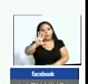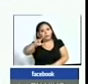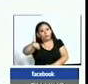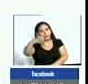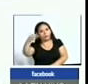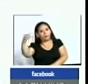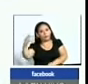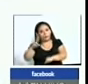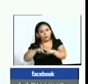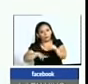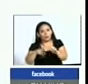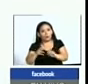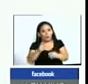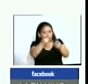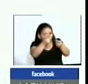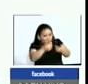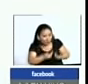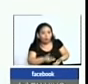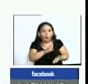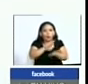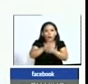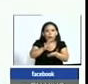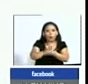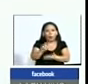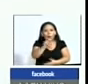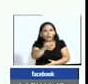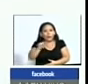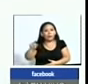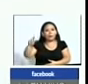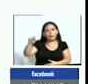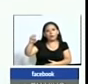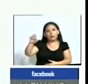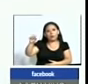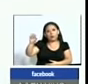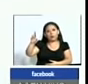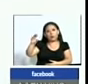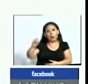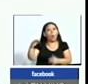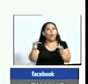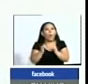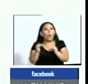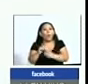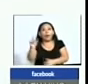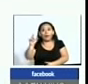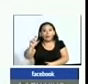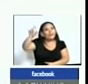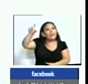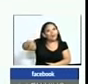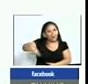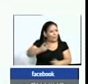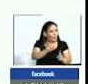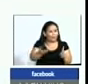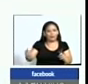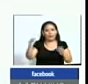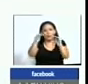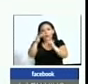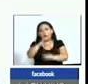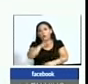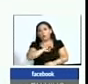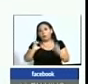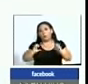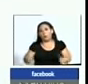$645 millones tras la subasta de certificados del Tesoro, mejor conocido como la tarjeta de crédito del gobierno. Los detalles los tenemos en